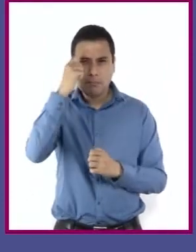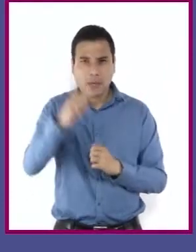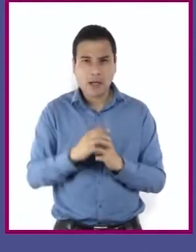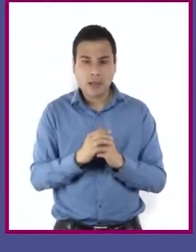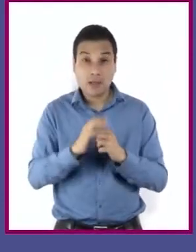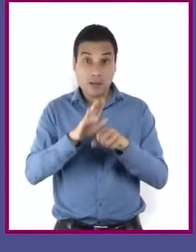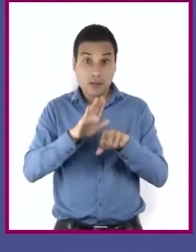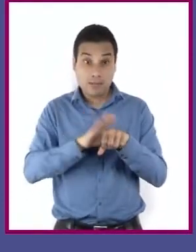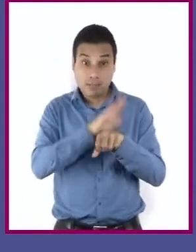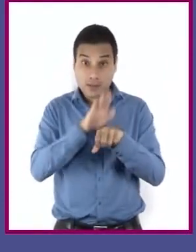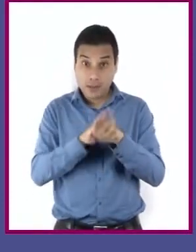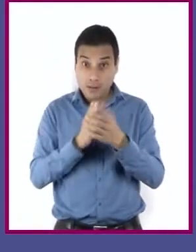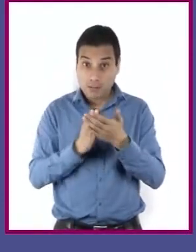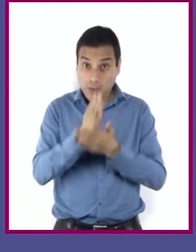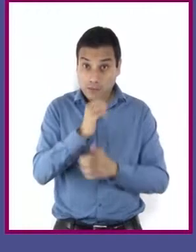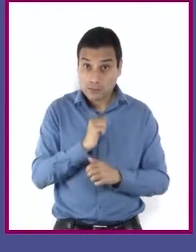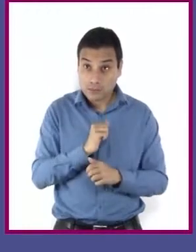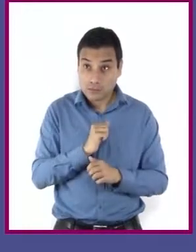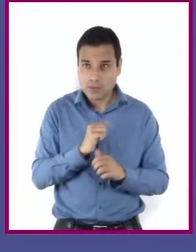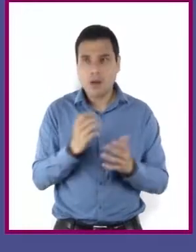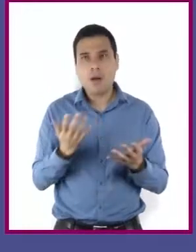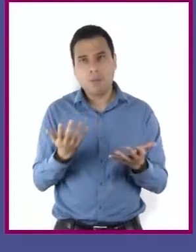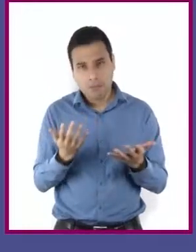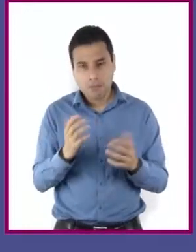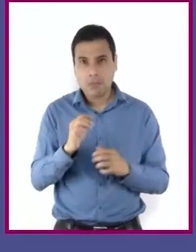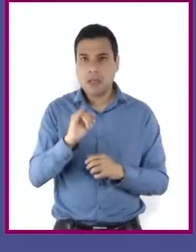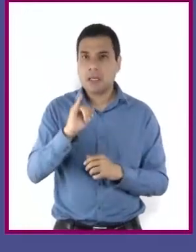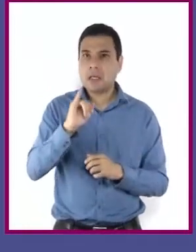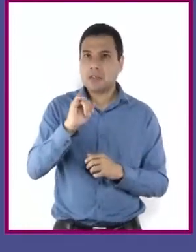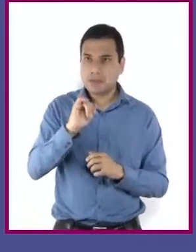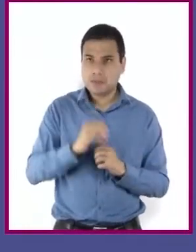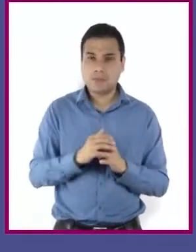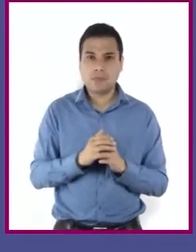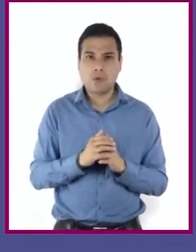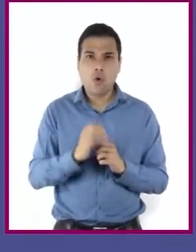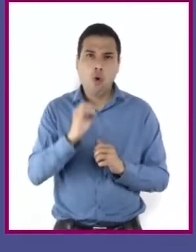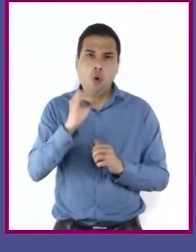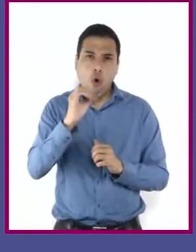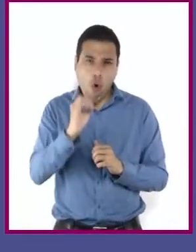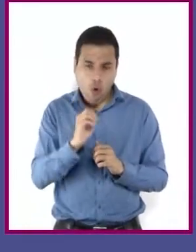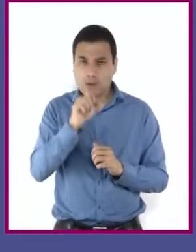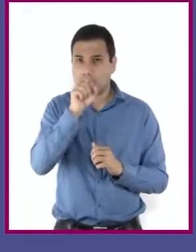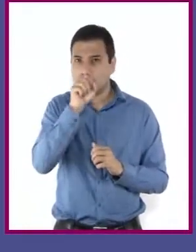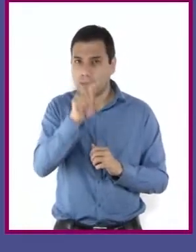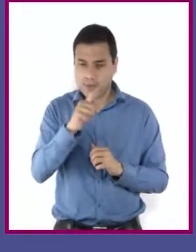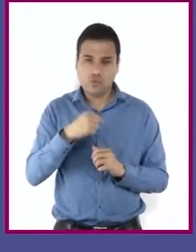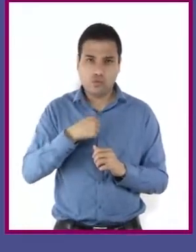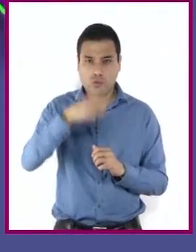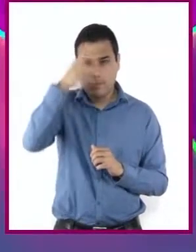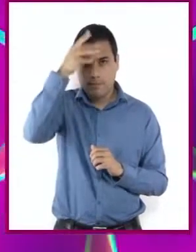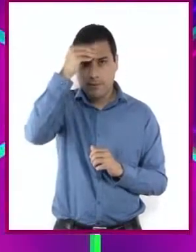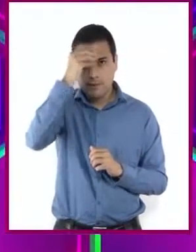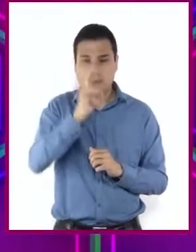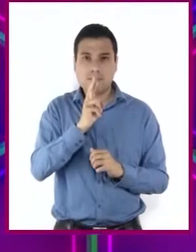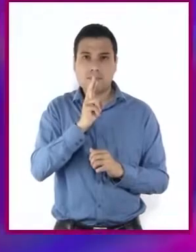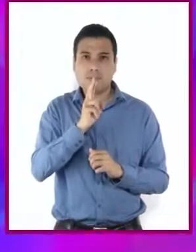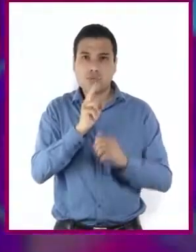no únicamente. Se evalúa también para tener un mejor aprendizaje.